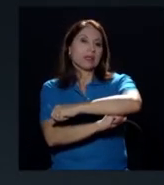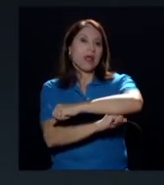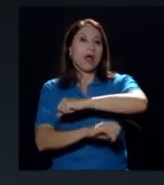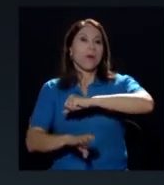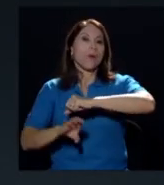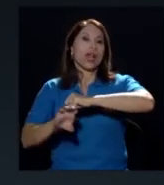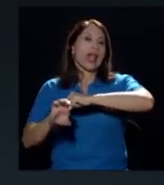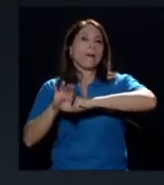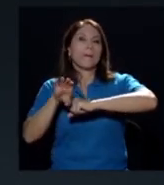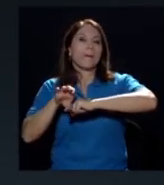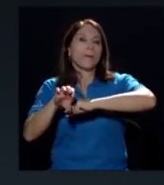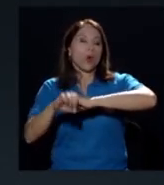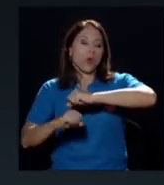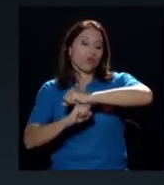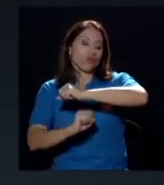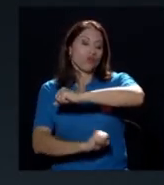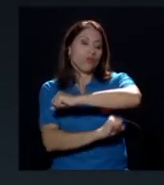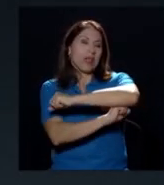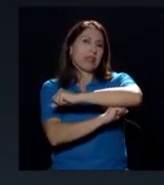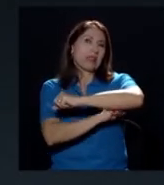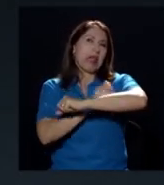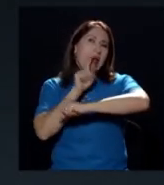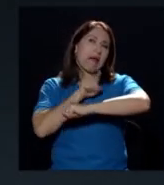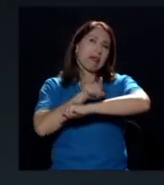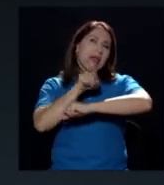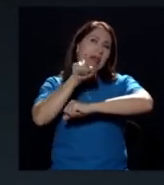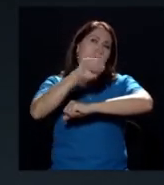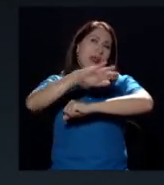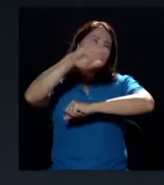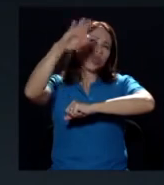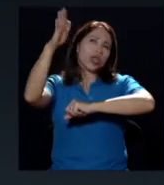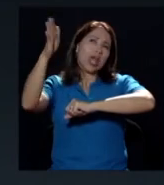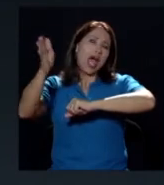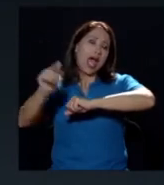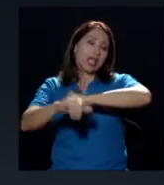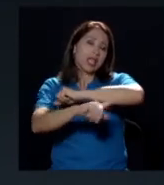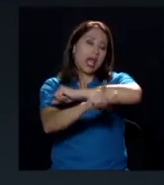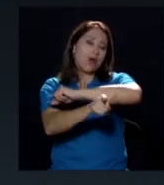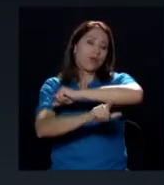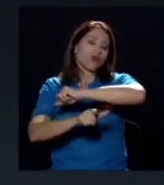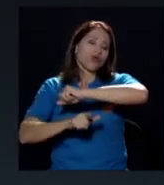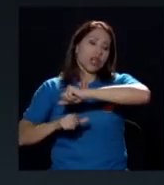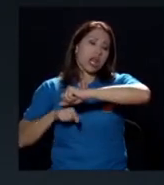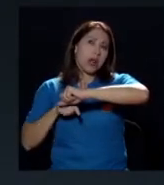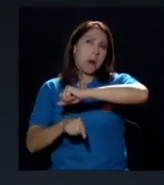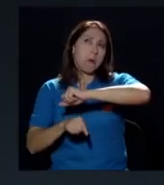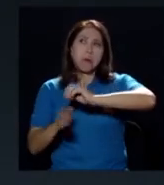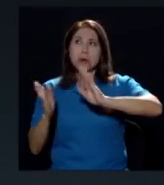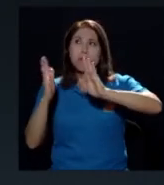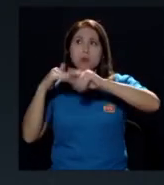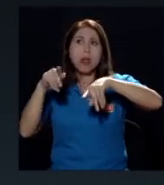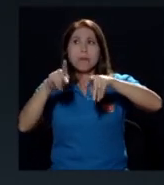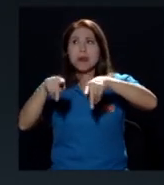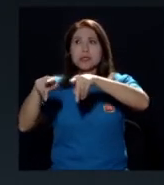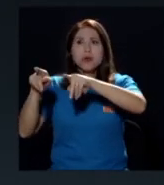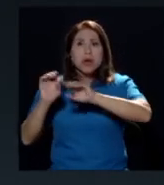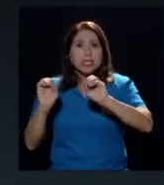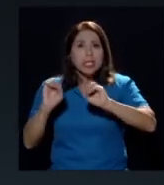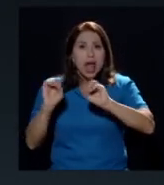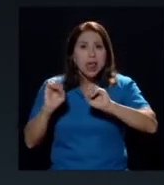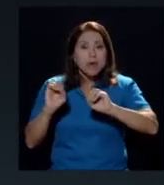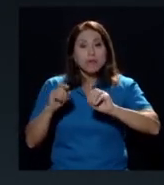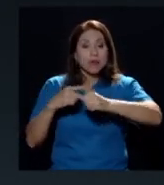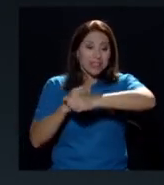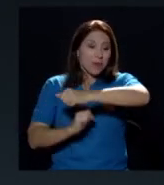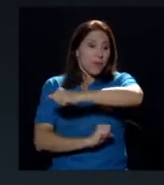pasa sobre un río allá arriba de la montaña donde nadie vive, pues el puente no une a nadie porque nadie transita por ese